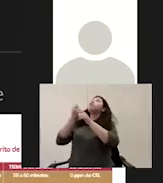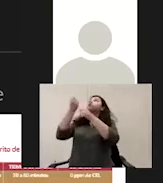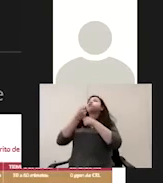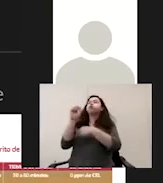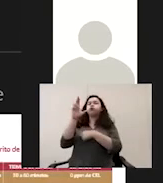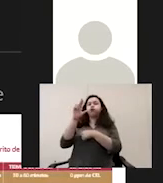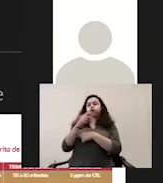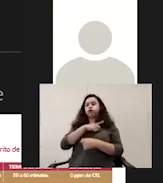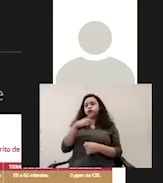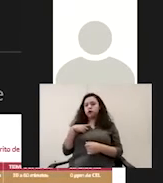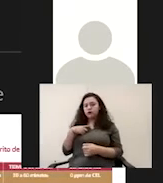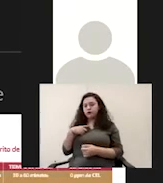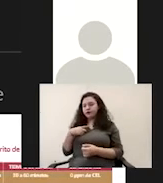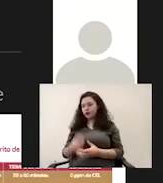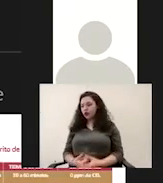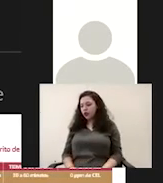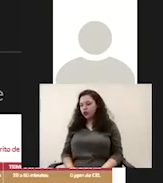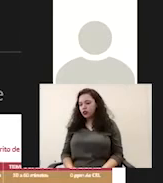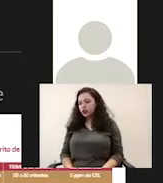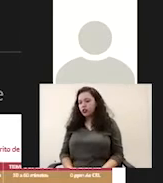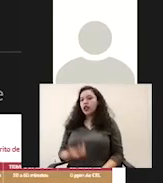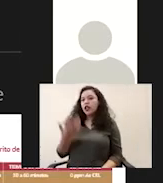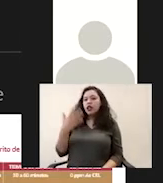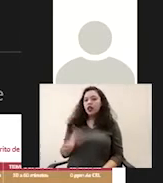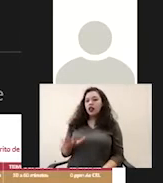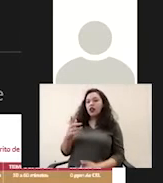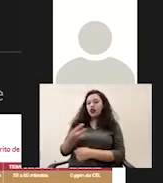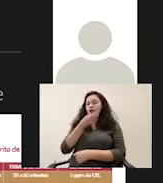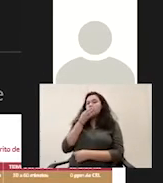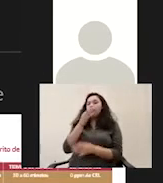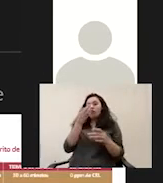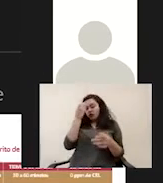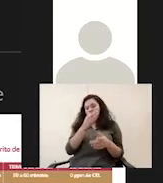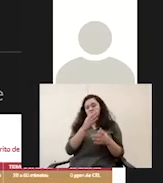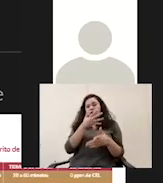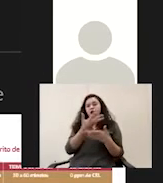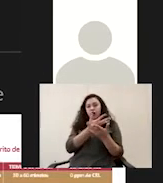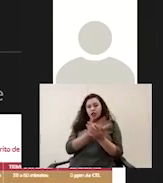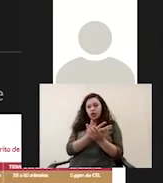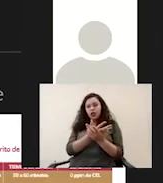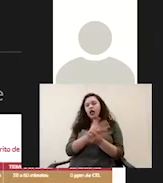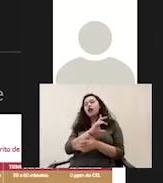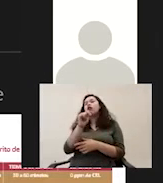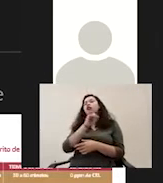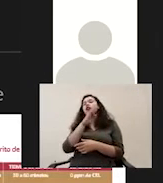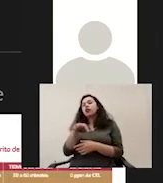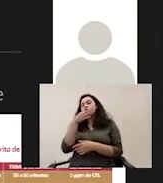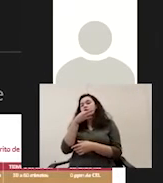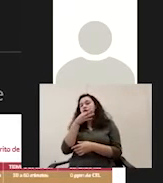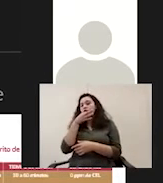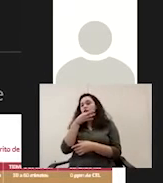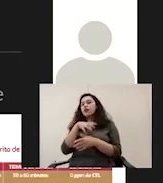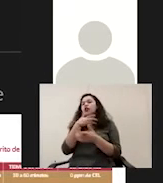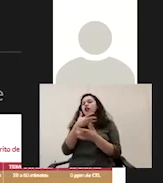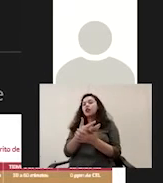Hay que estar de 10 minutos, en lapsos de 10 minutos, terminar lo más rápido que podamos. Una vez que pasen